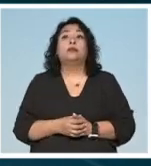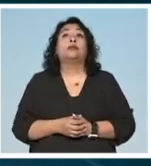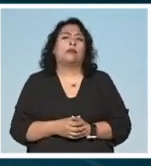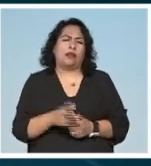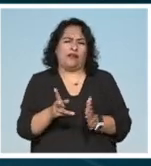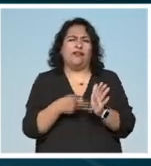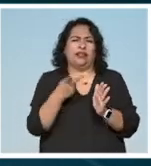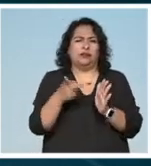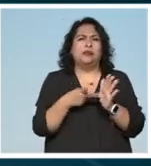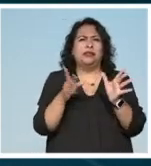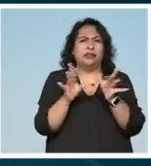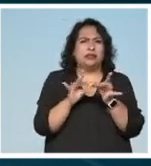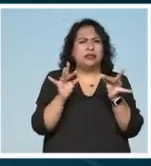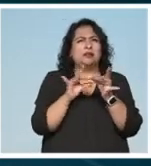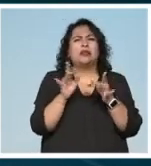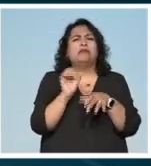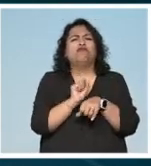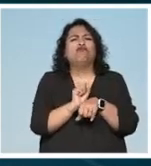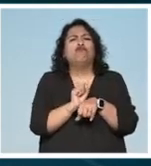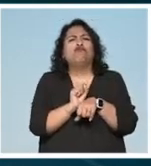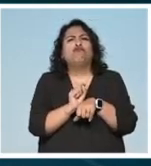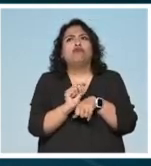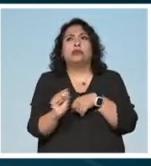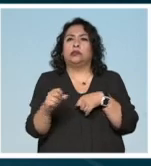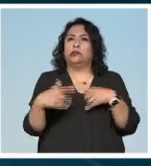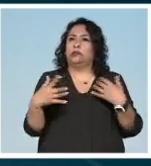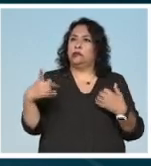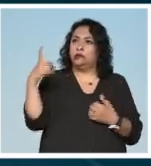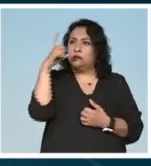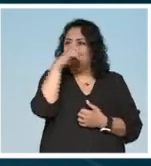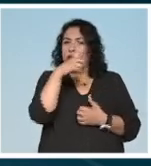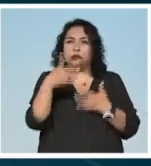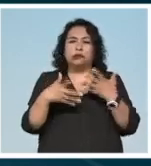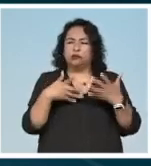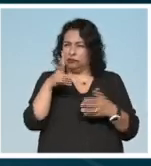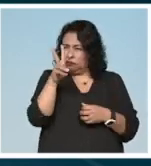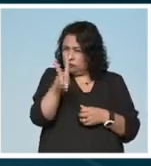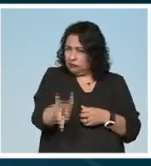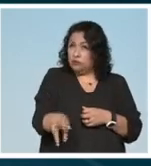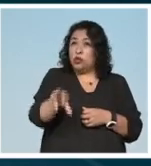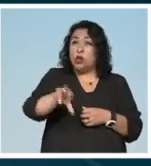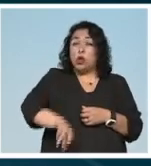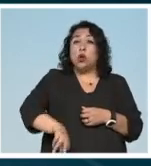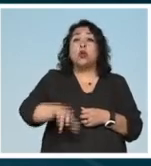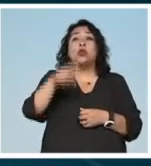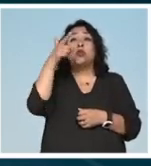Muchas veces las explicaciones más simples son las más difíciles de creer. Por eso esta noche nos